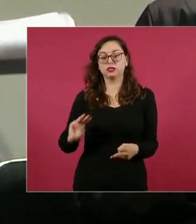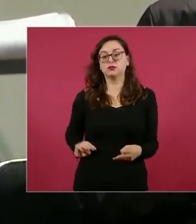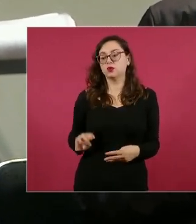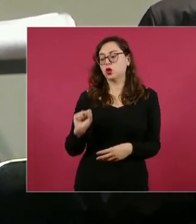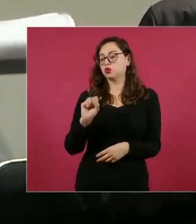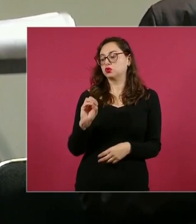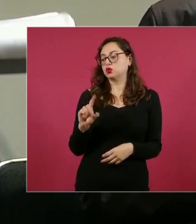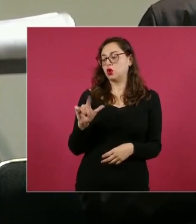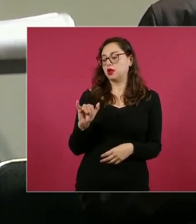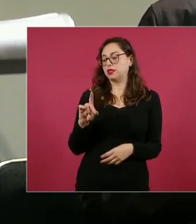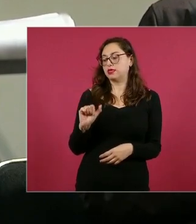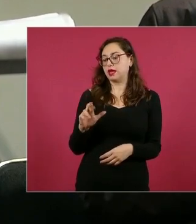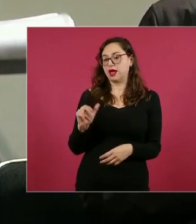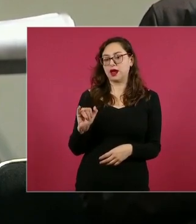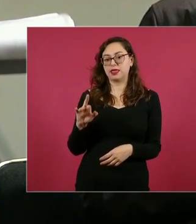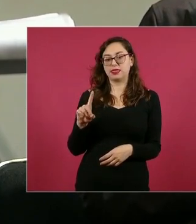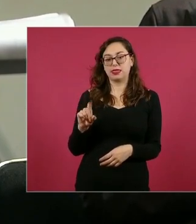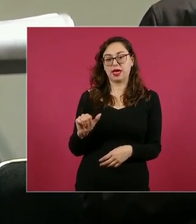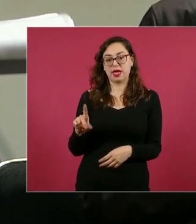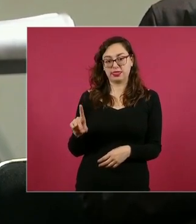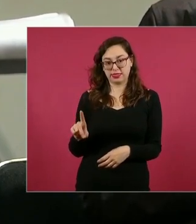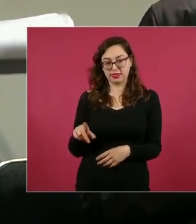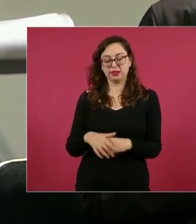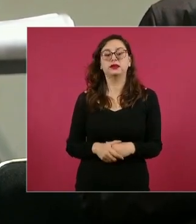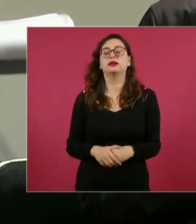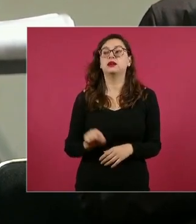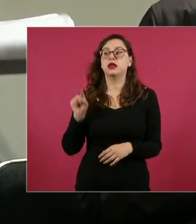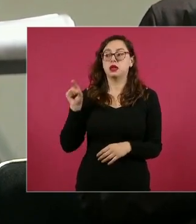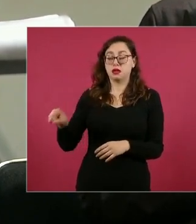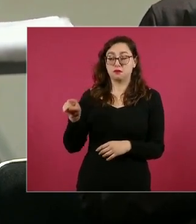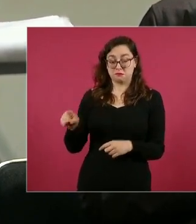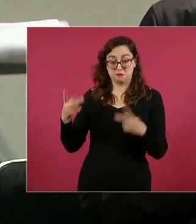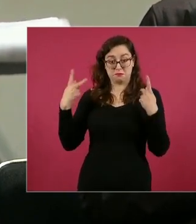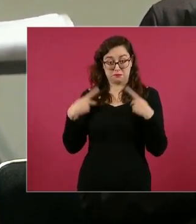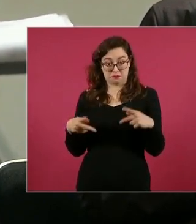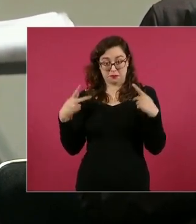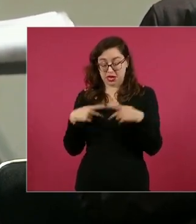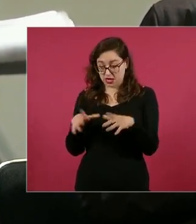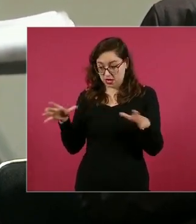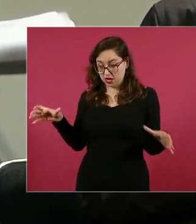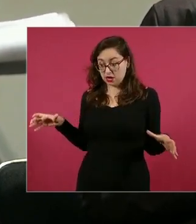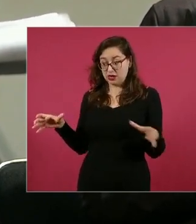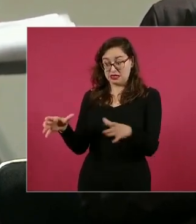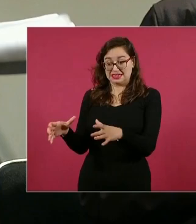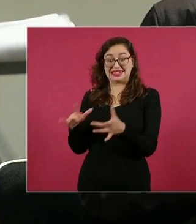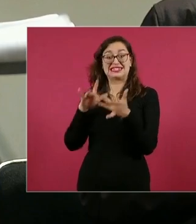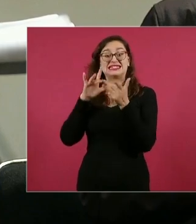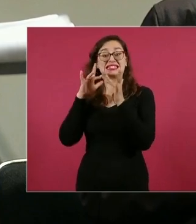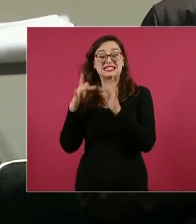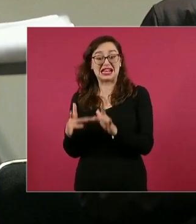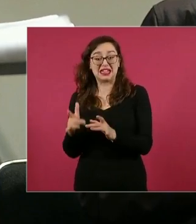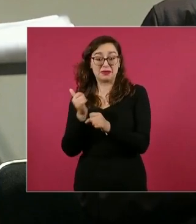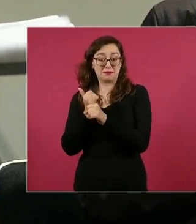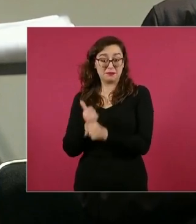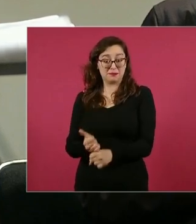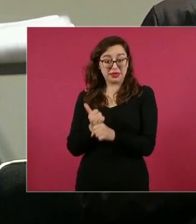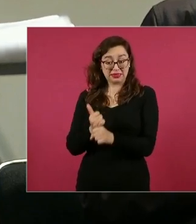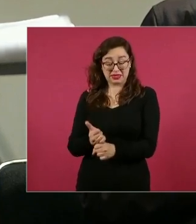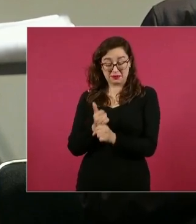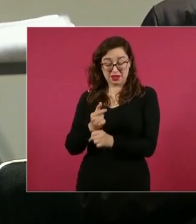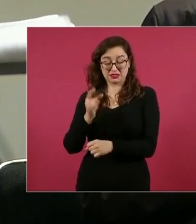solidaridad un grupo de personas entre ellas la red de Víctimas de mujeres Víctimas de la